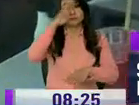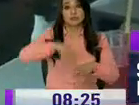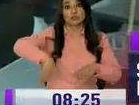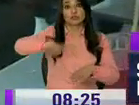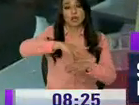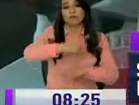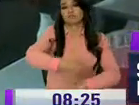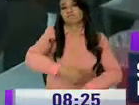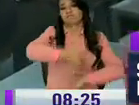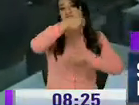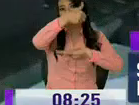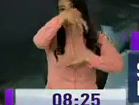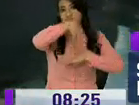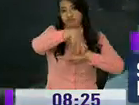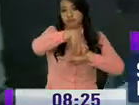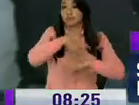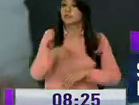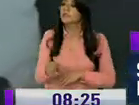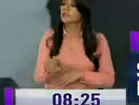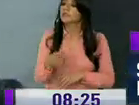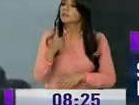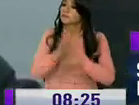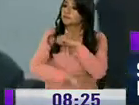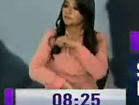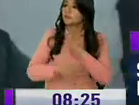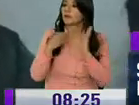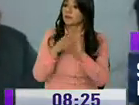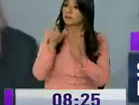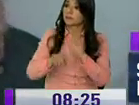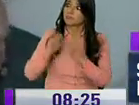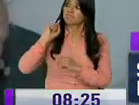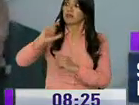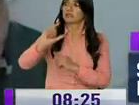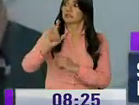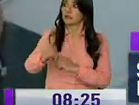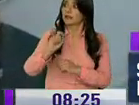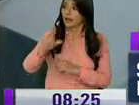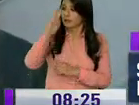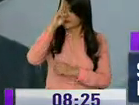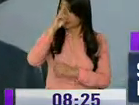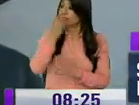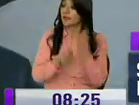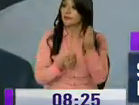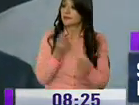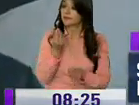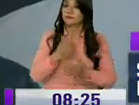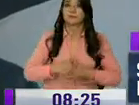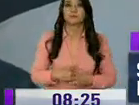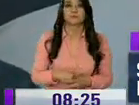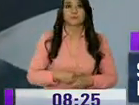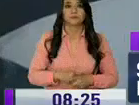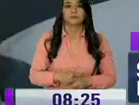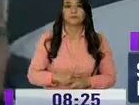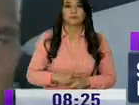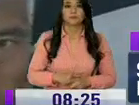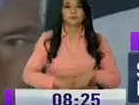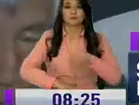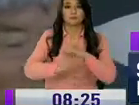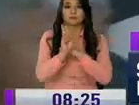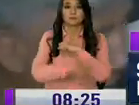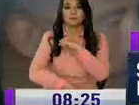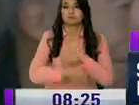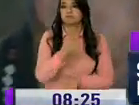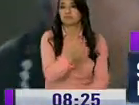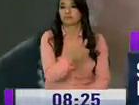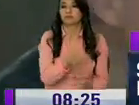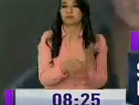intendencia. ¿Qué tipo de sanciones se dan para quienes estén especulando con los precios? Las sanciones tienen que ser directamente